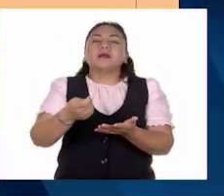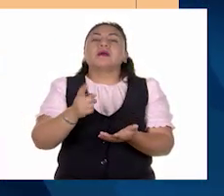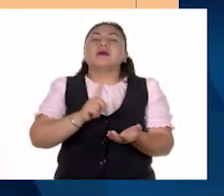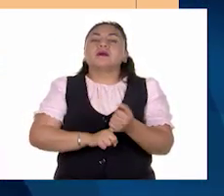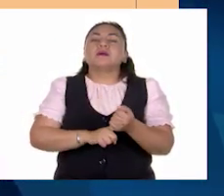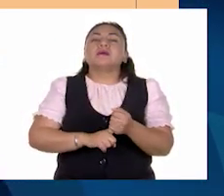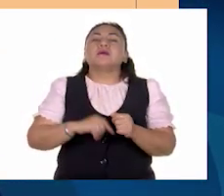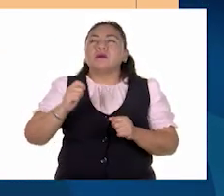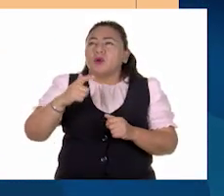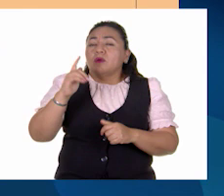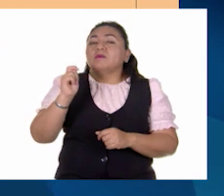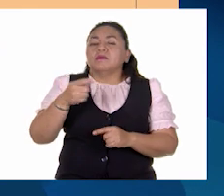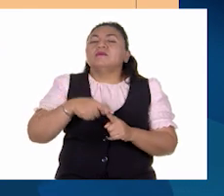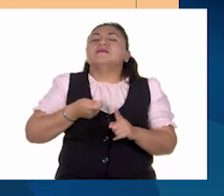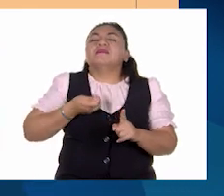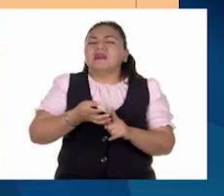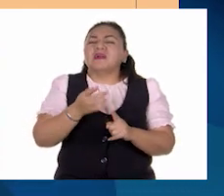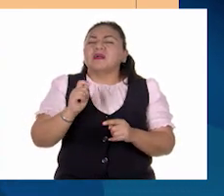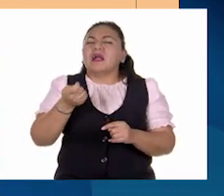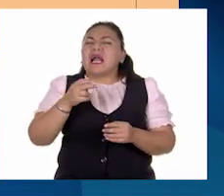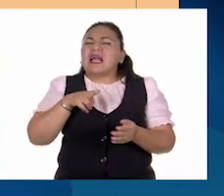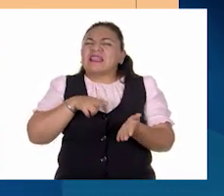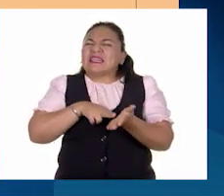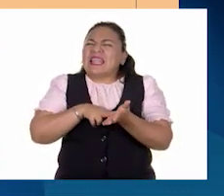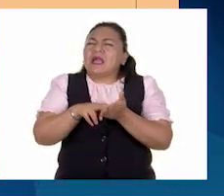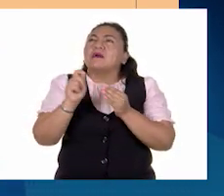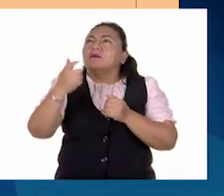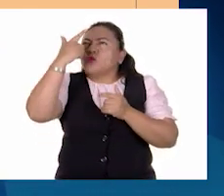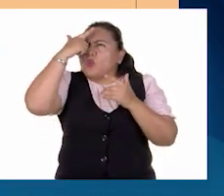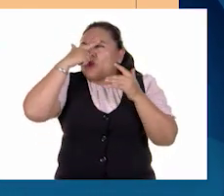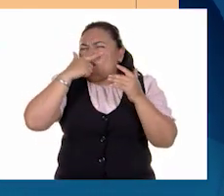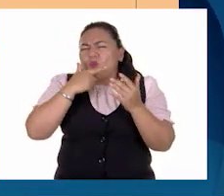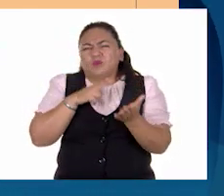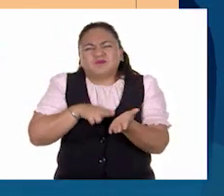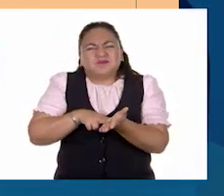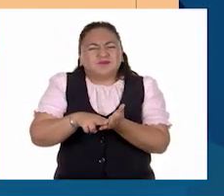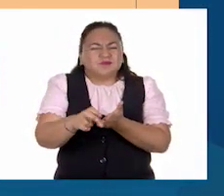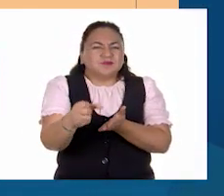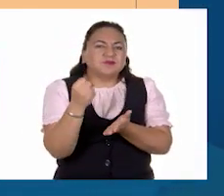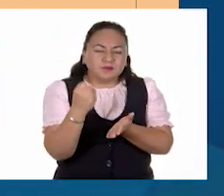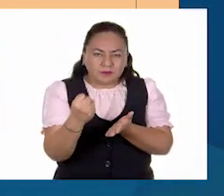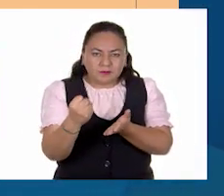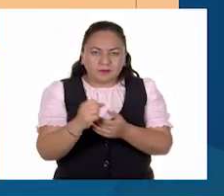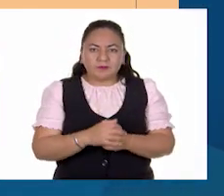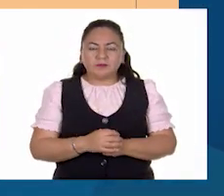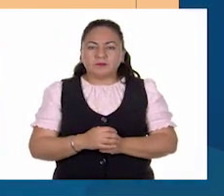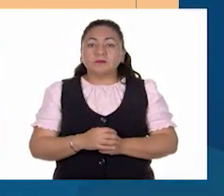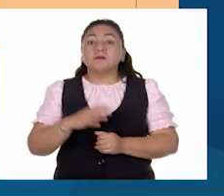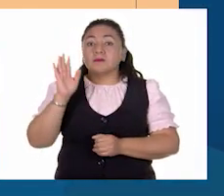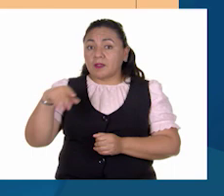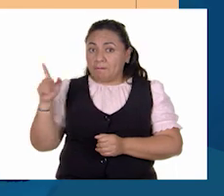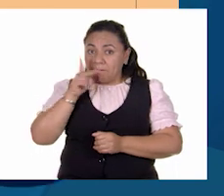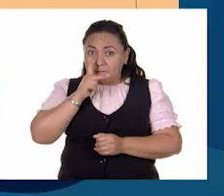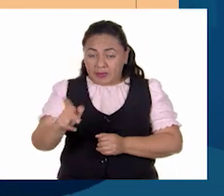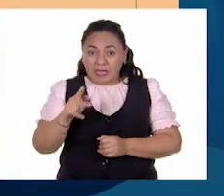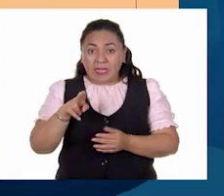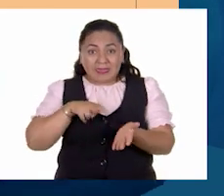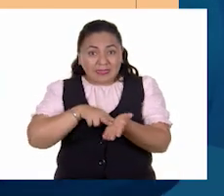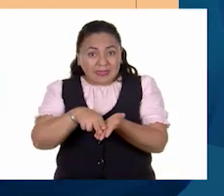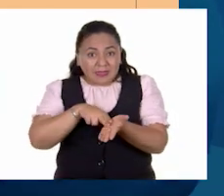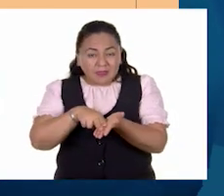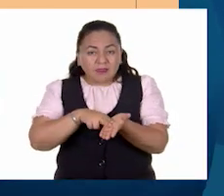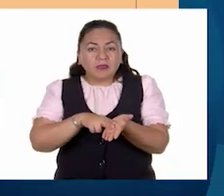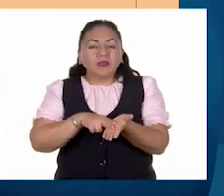esta dice que es una cuajada negra. Y ahí la palabra negra es un adjetivo que